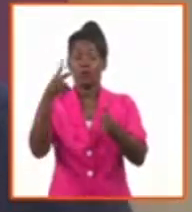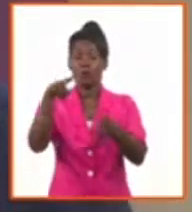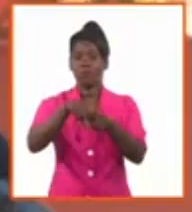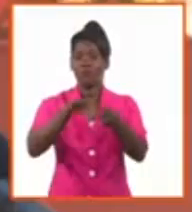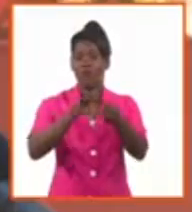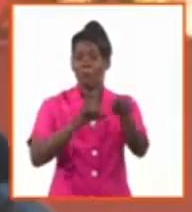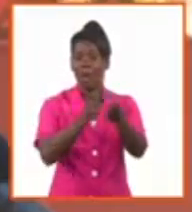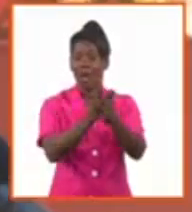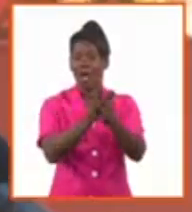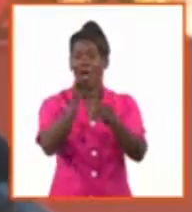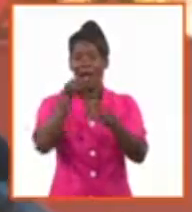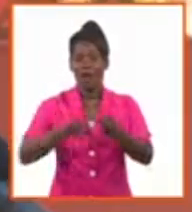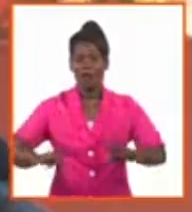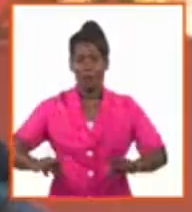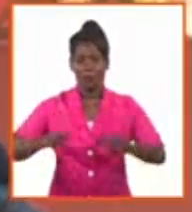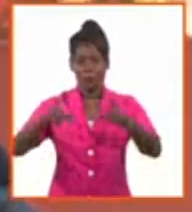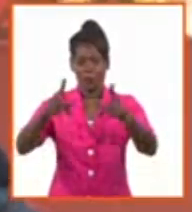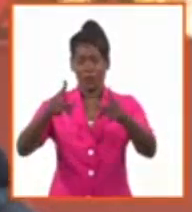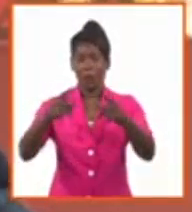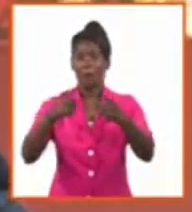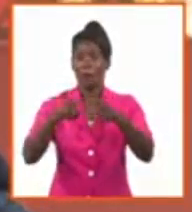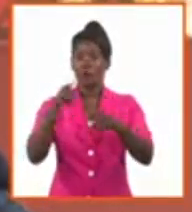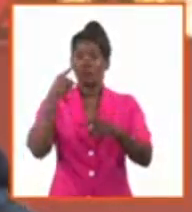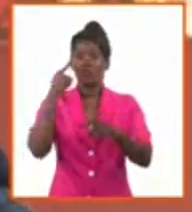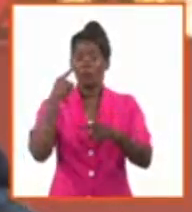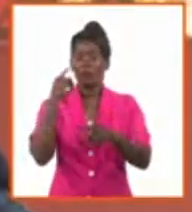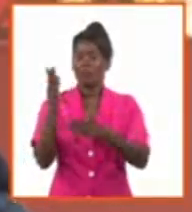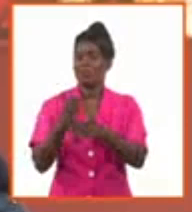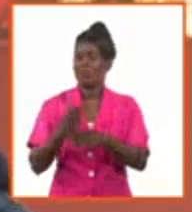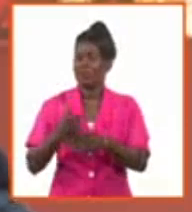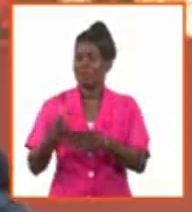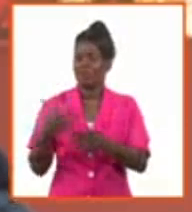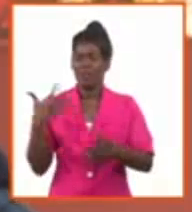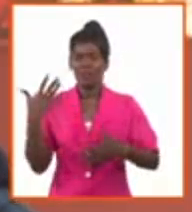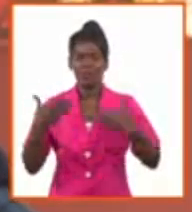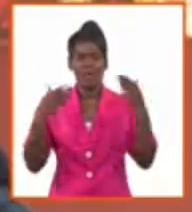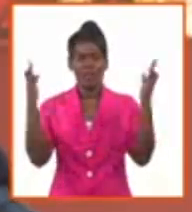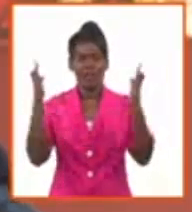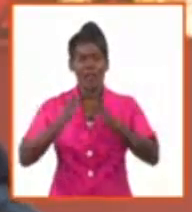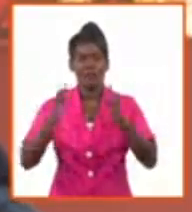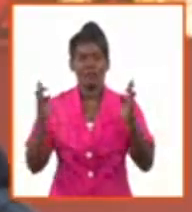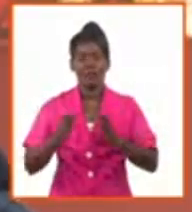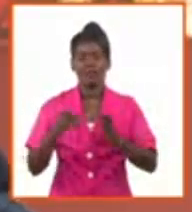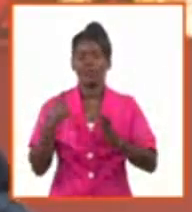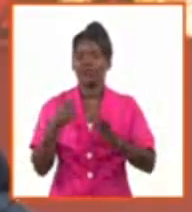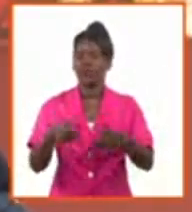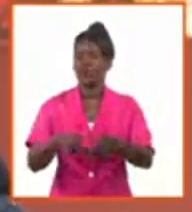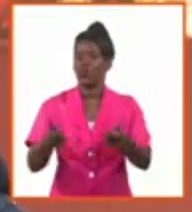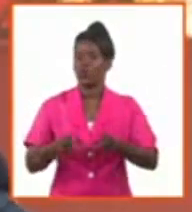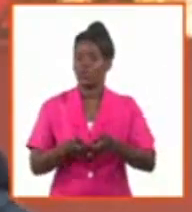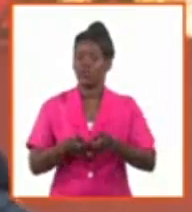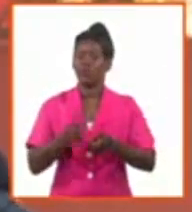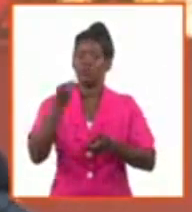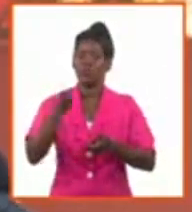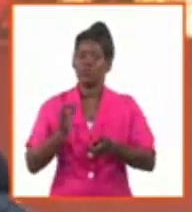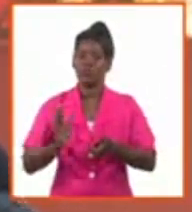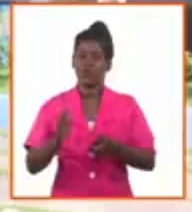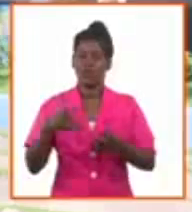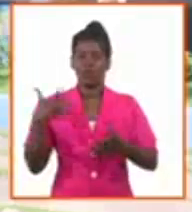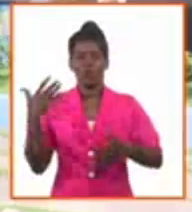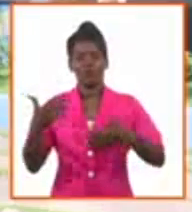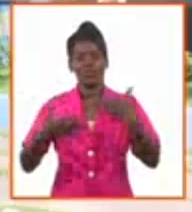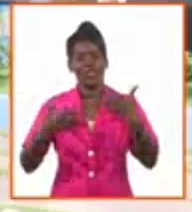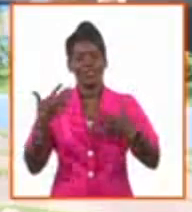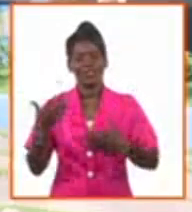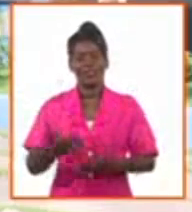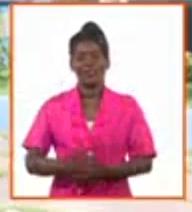a causa de la COVID-19. Por tanto, son muchas las razones que tenemos para festejar y para llenar este congreso de alegría y de compromiso